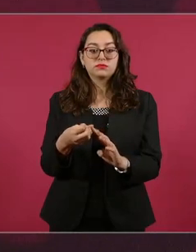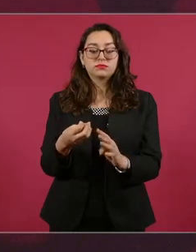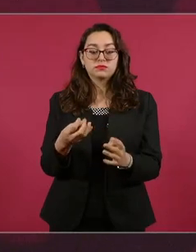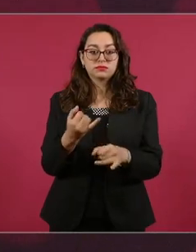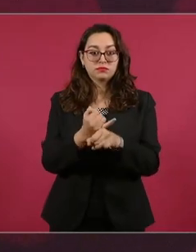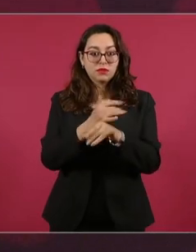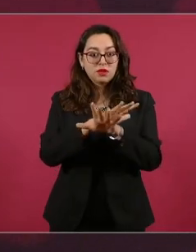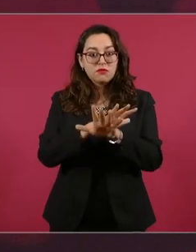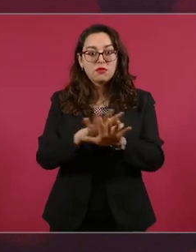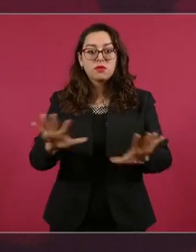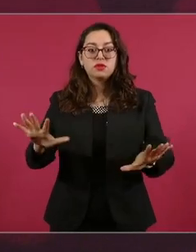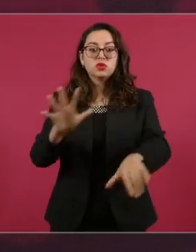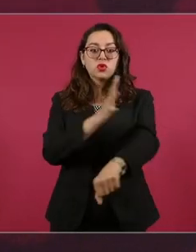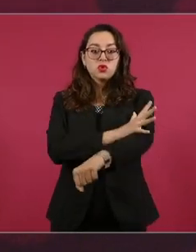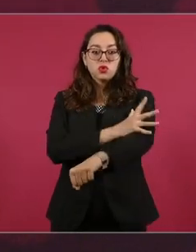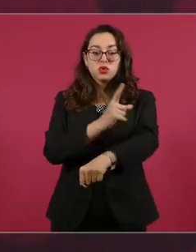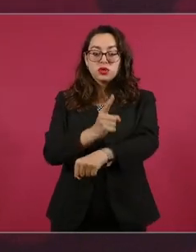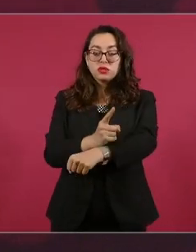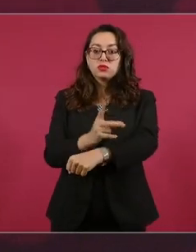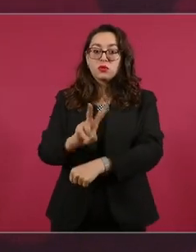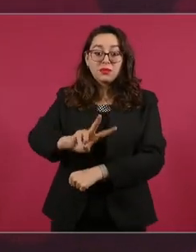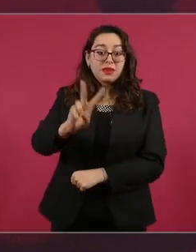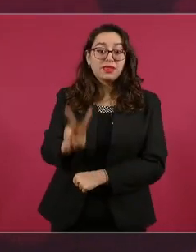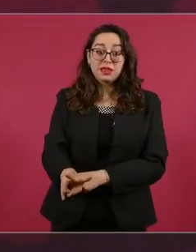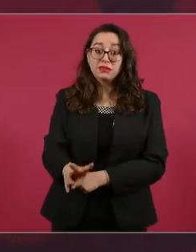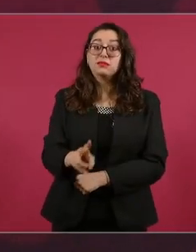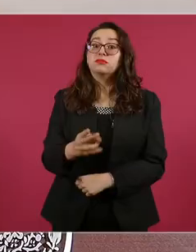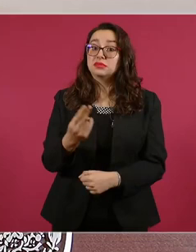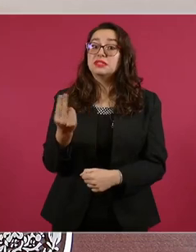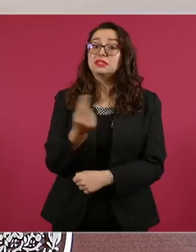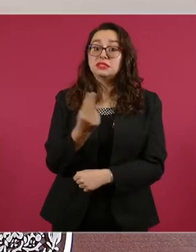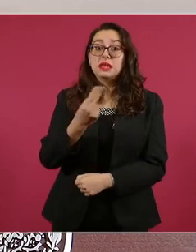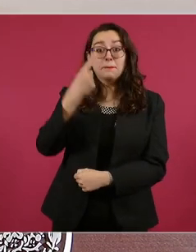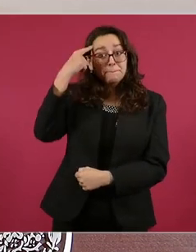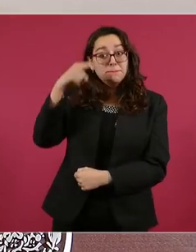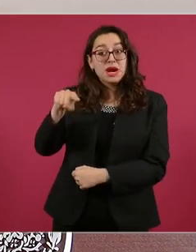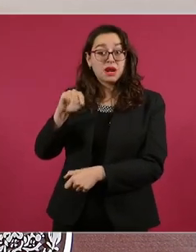falsedad en el manejo de la información,